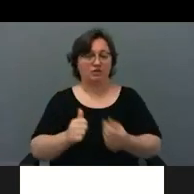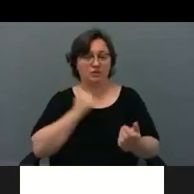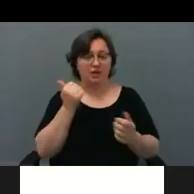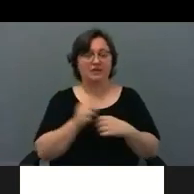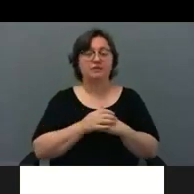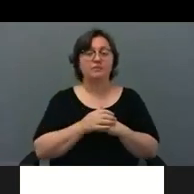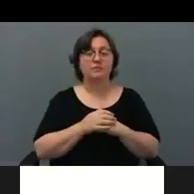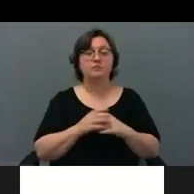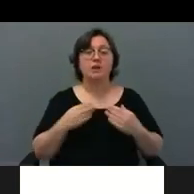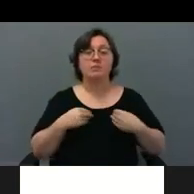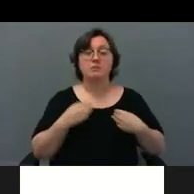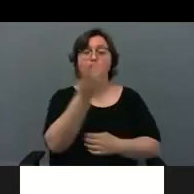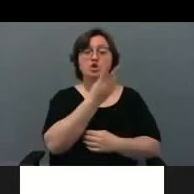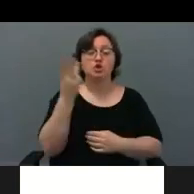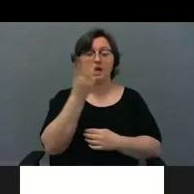Vivimos